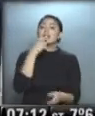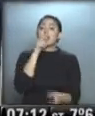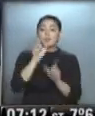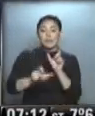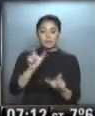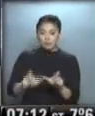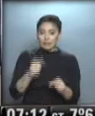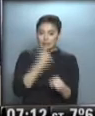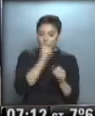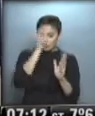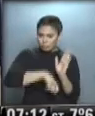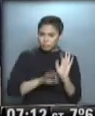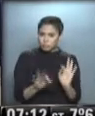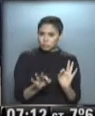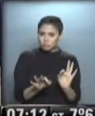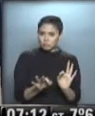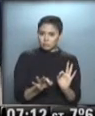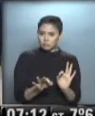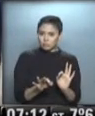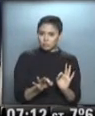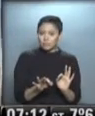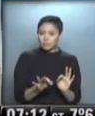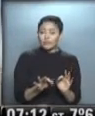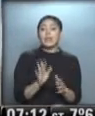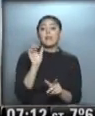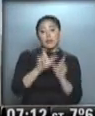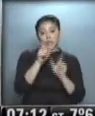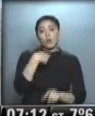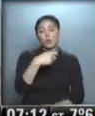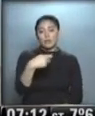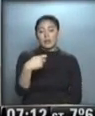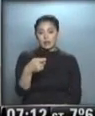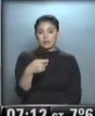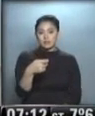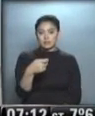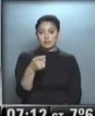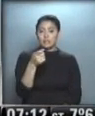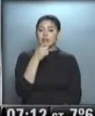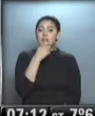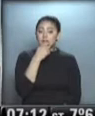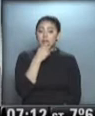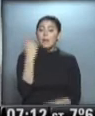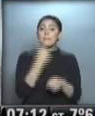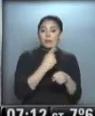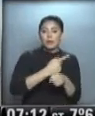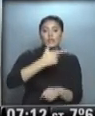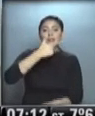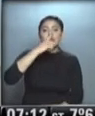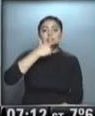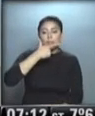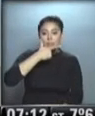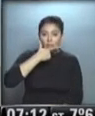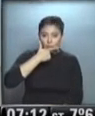empleados en relación de dependencia los jubilados que se percibe en el primero de septiembre